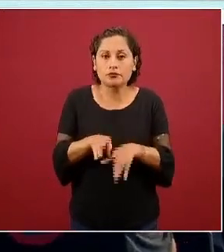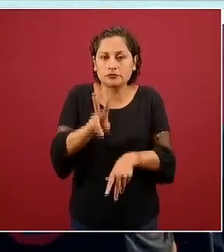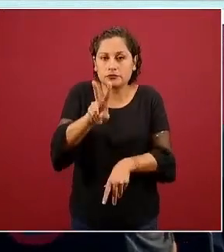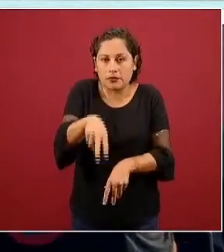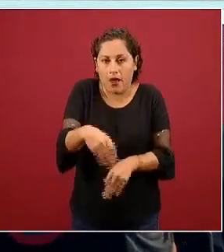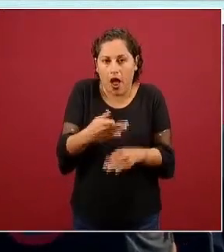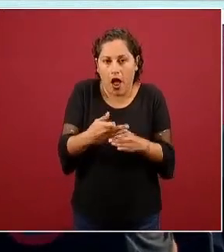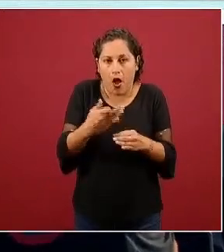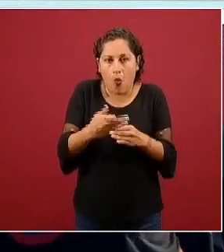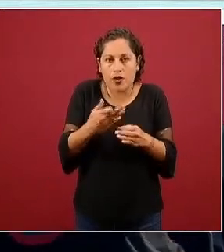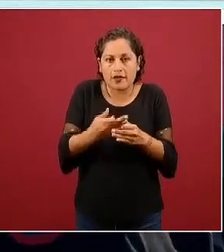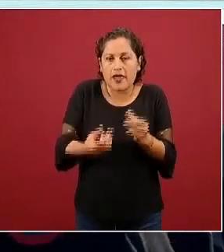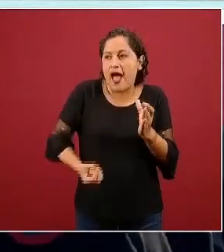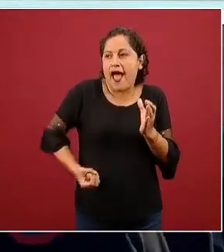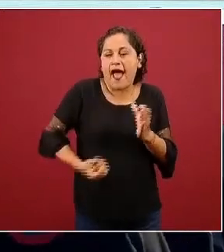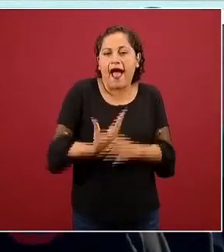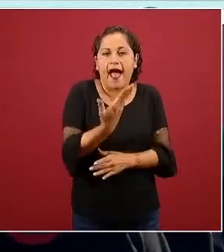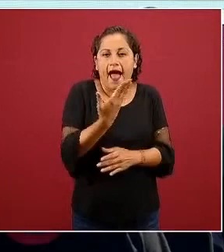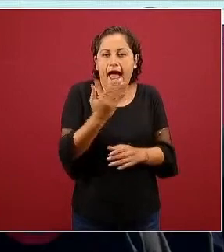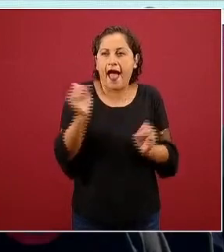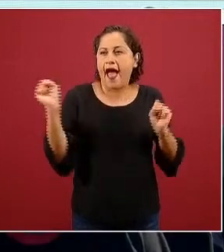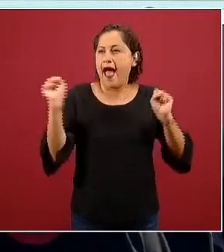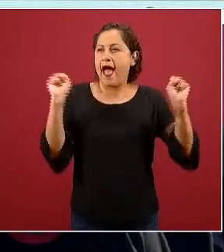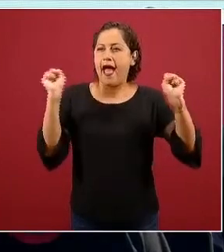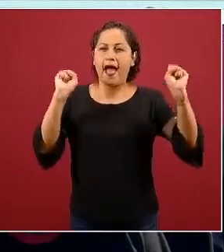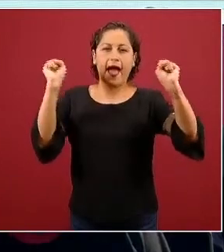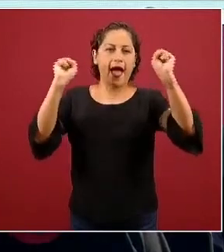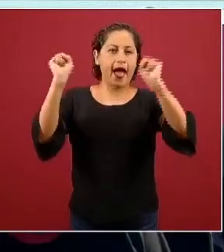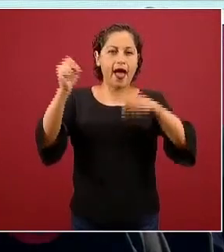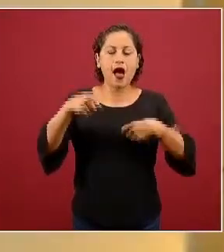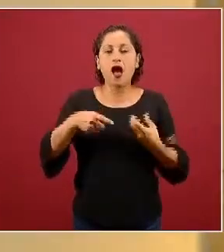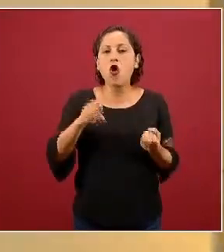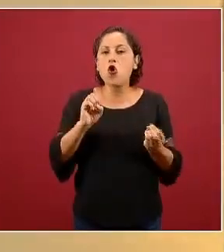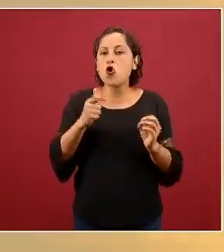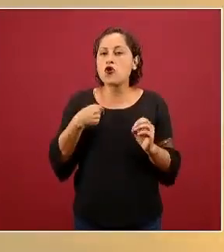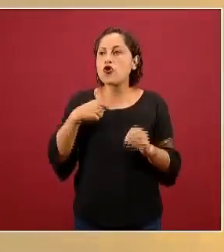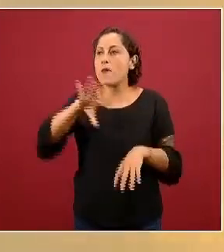como ahorita la facilidad de salir corriendo a cualquier hospital.